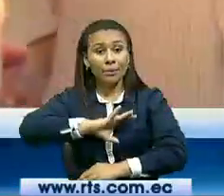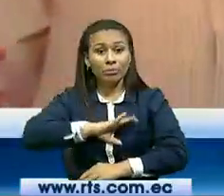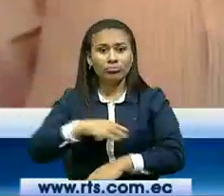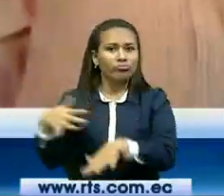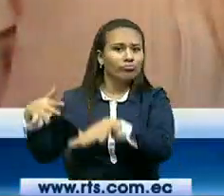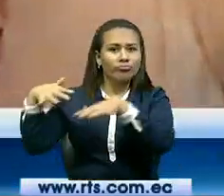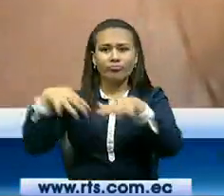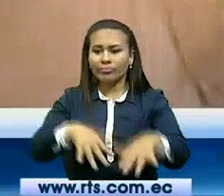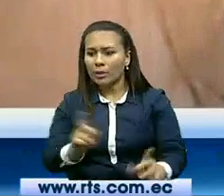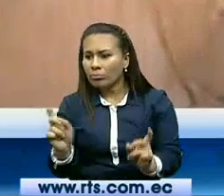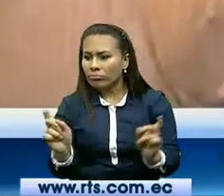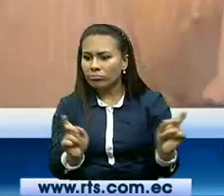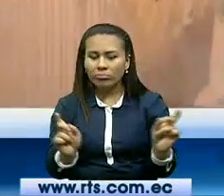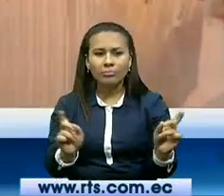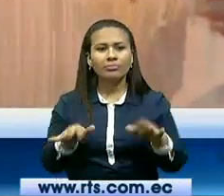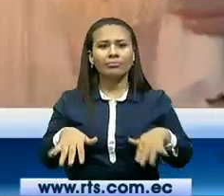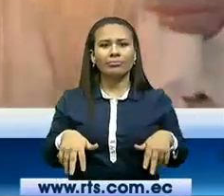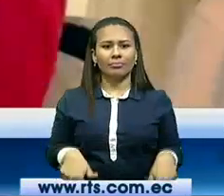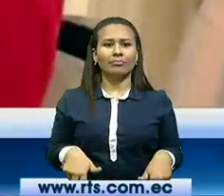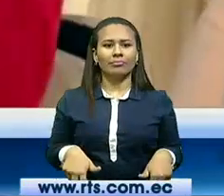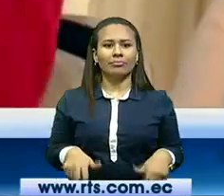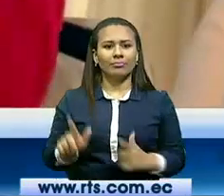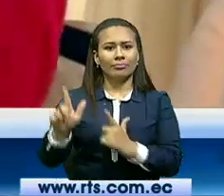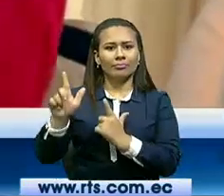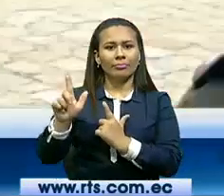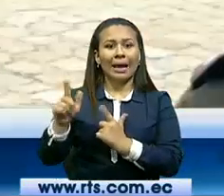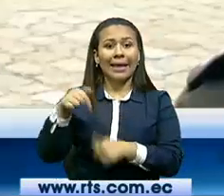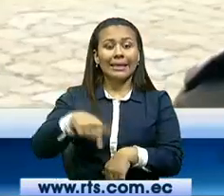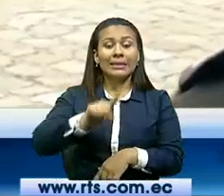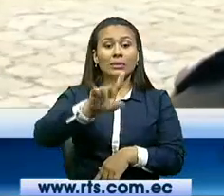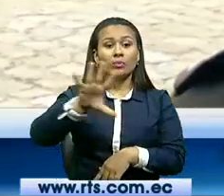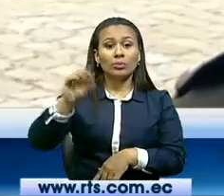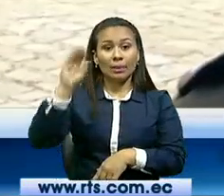ya listo. 150 policías